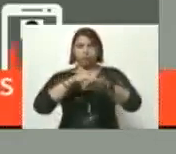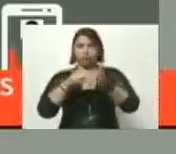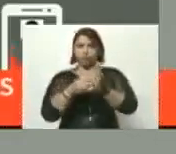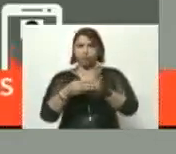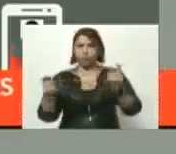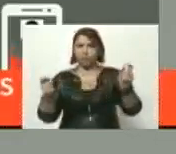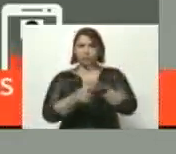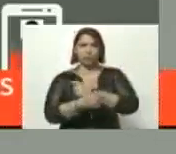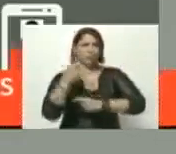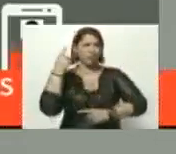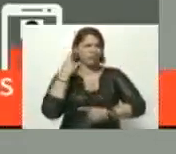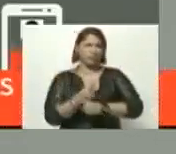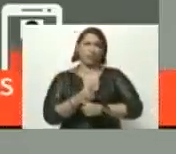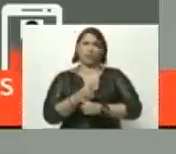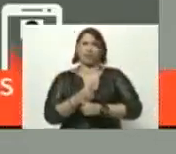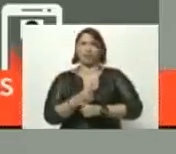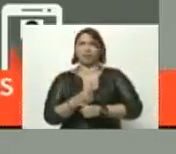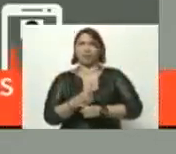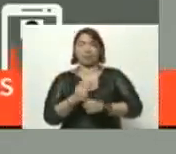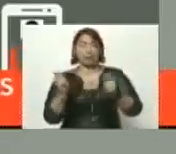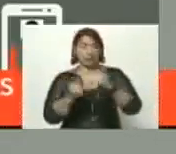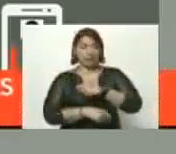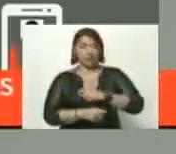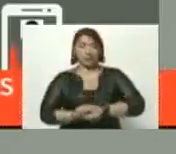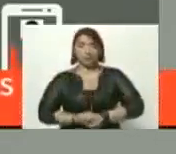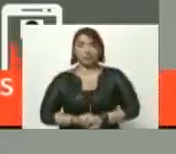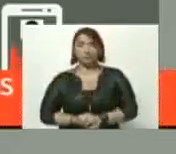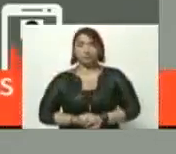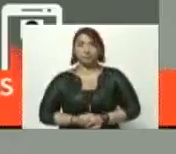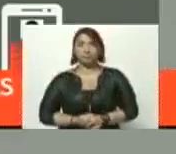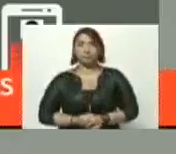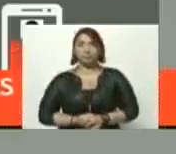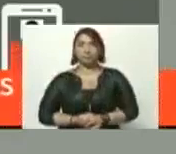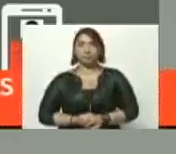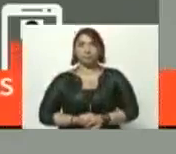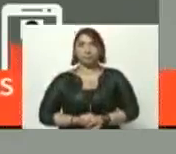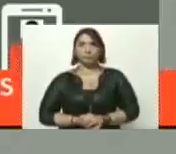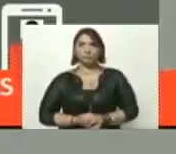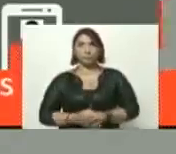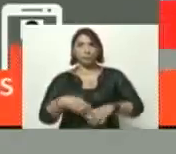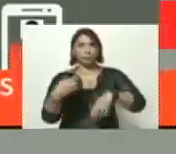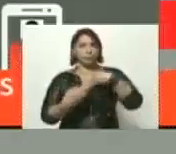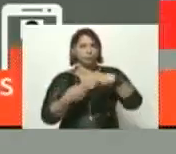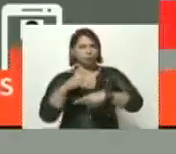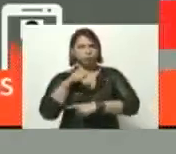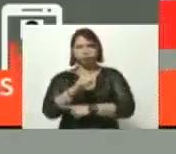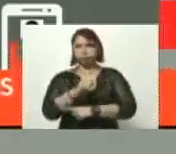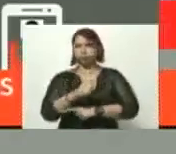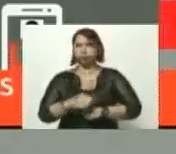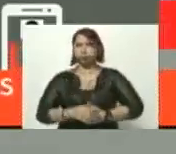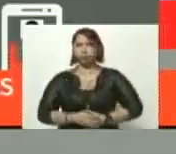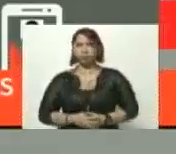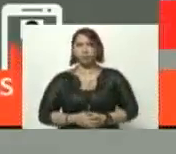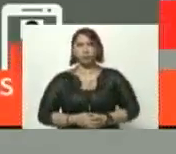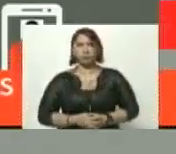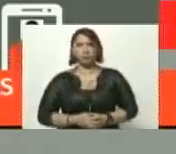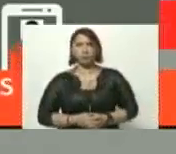cambiar todo, todo lo que tenga que ser cambiado. Revolucionar,